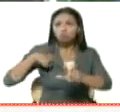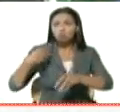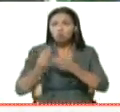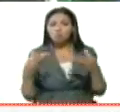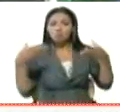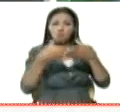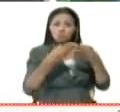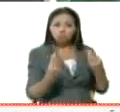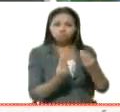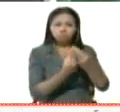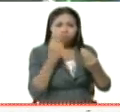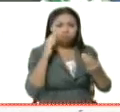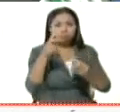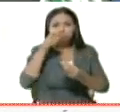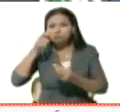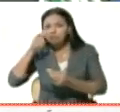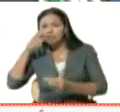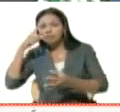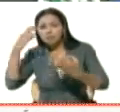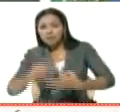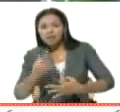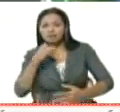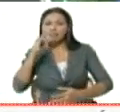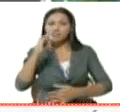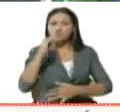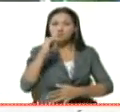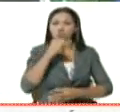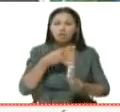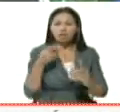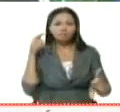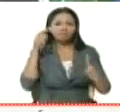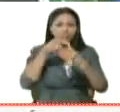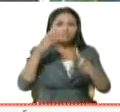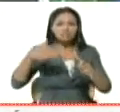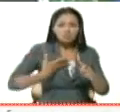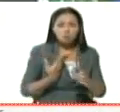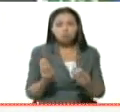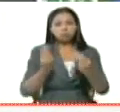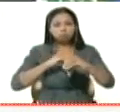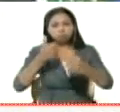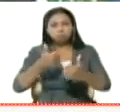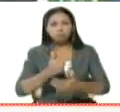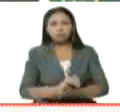comisión un acompañamiento de esas denuncias para que lleguen a buen término, ¿no?